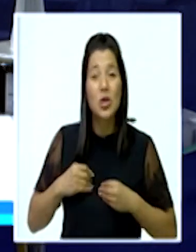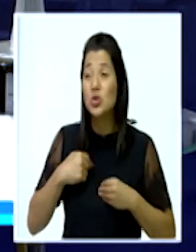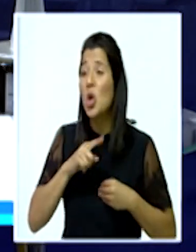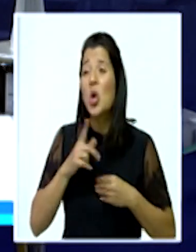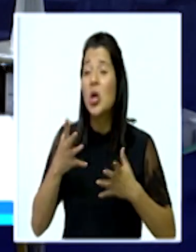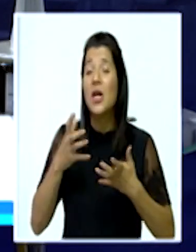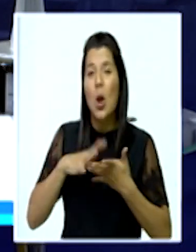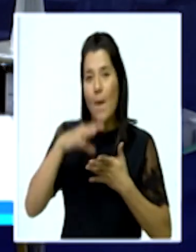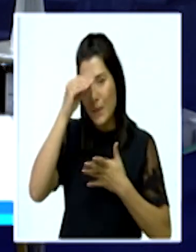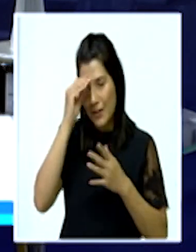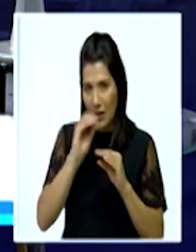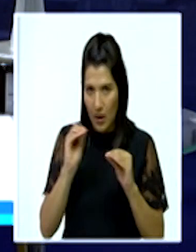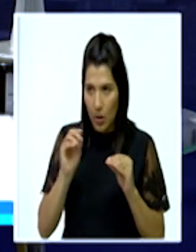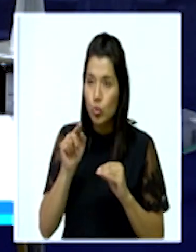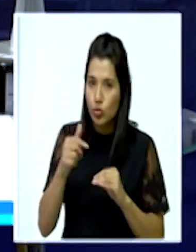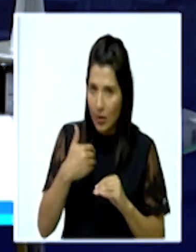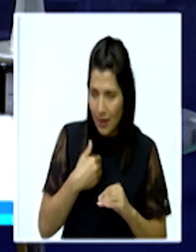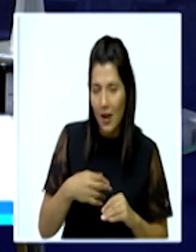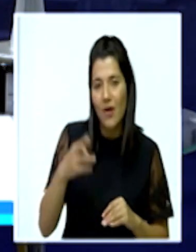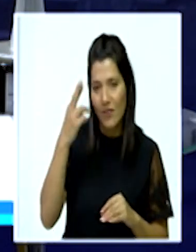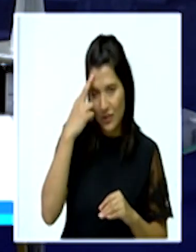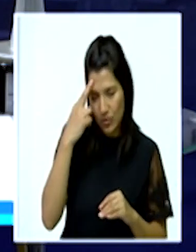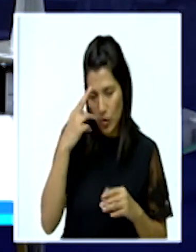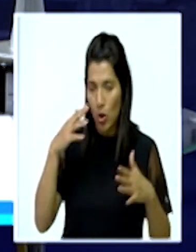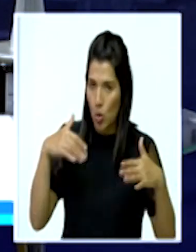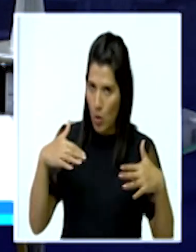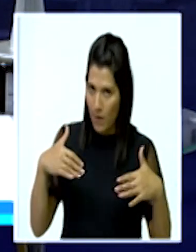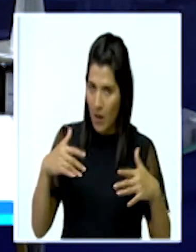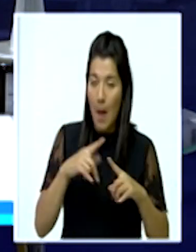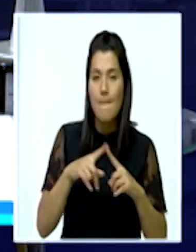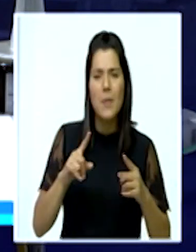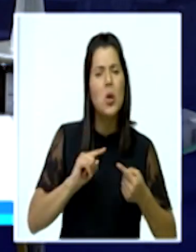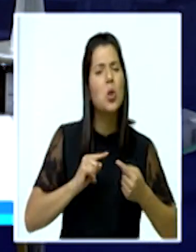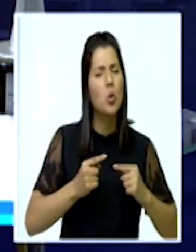nada. Tenés razón, por ahorita no, pero el dolor